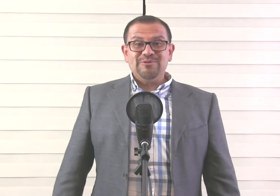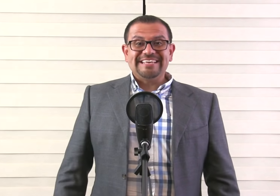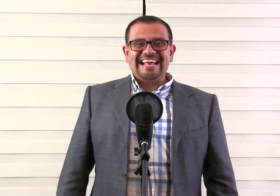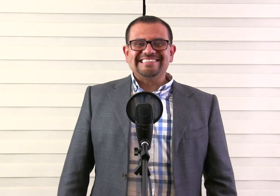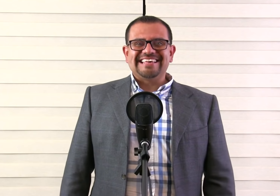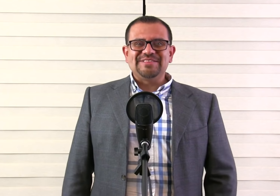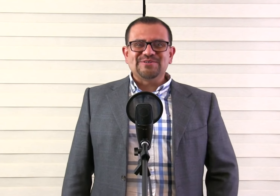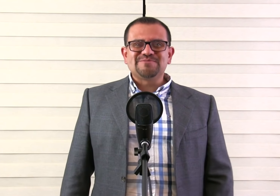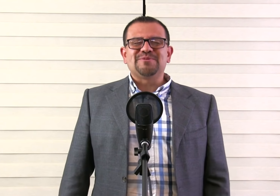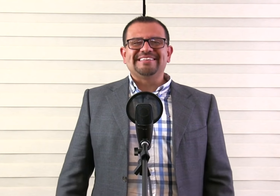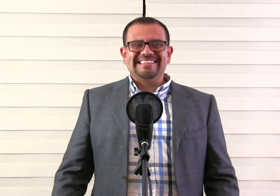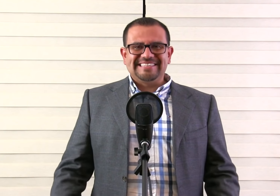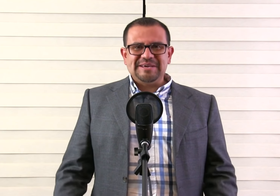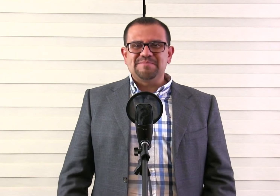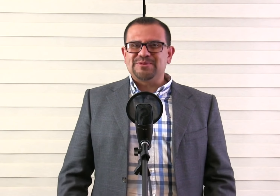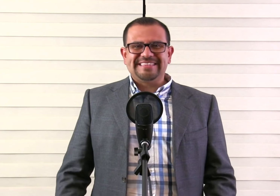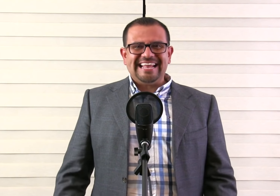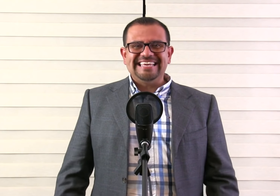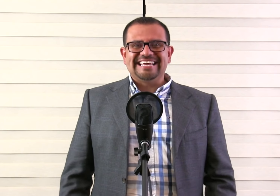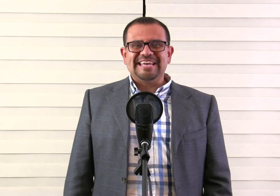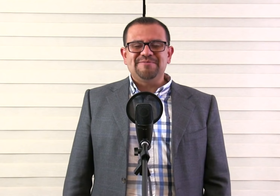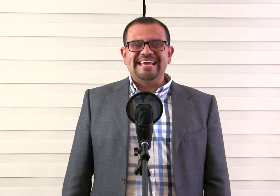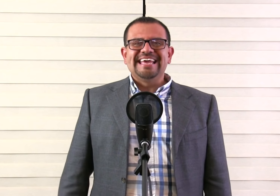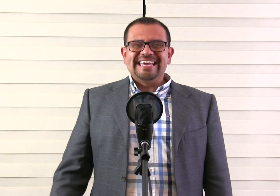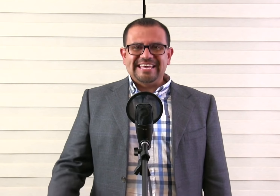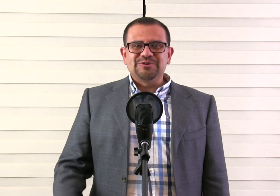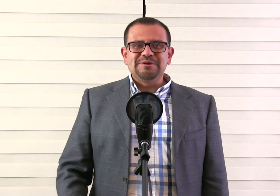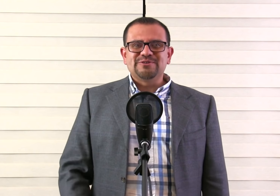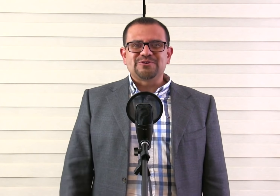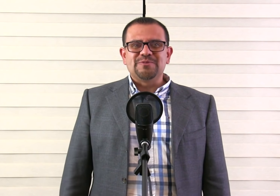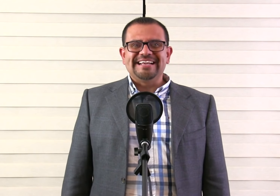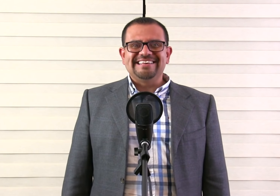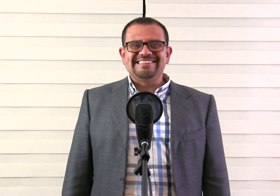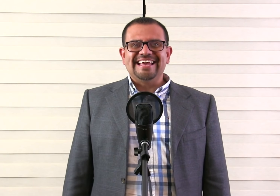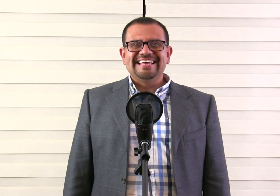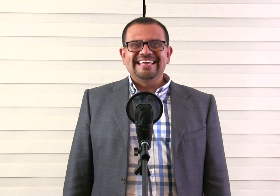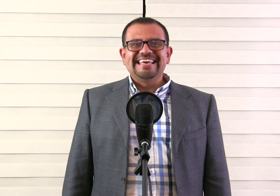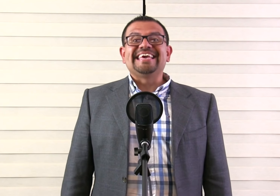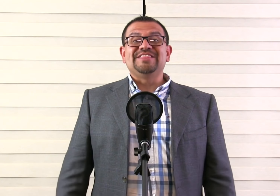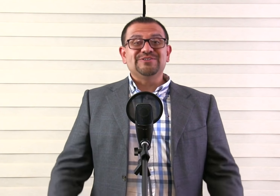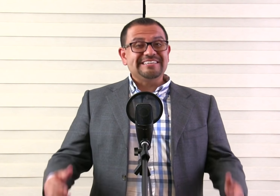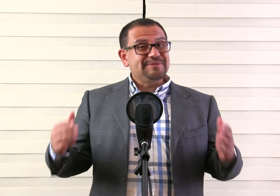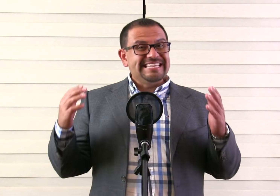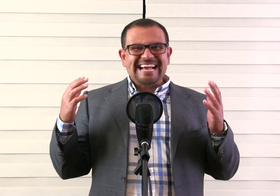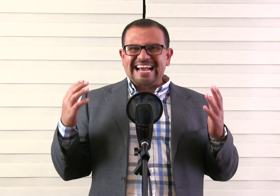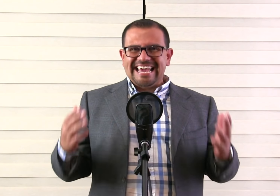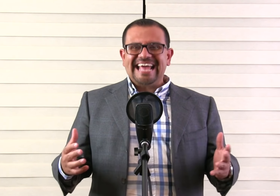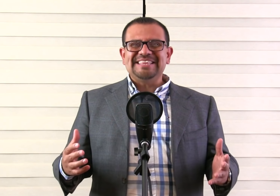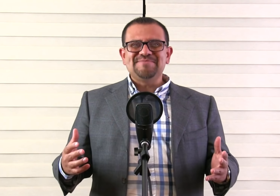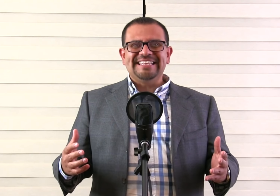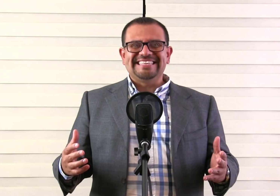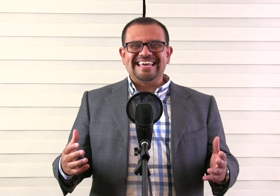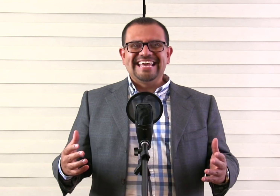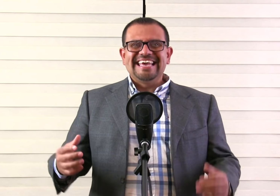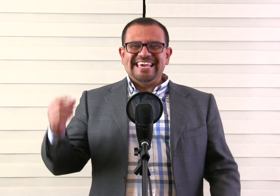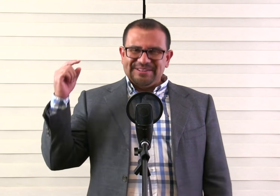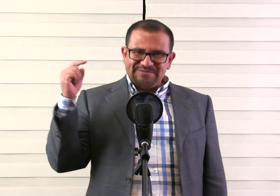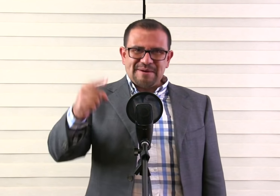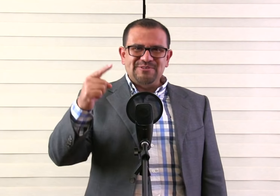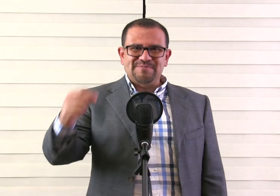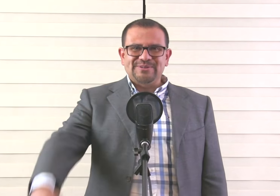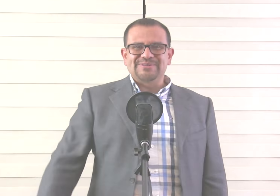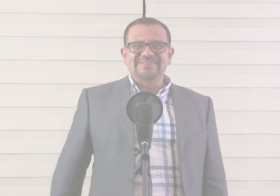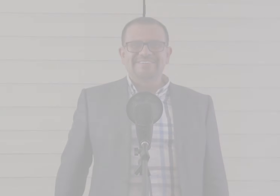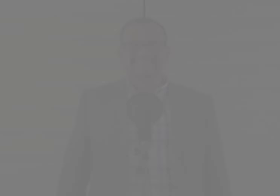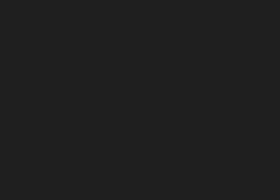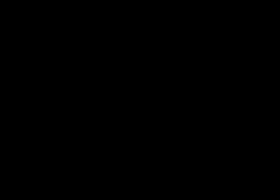damos gracias a dios por este tiempo tan increíble que tuvimos como iglesia que dios les bendiga grandemente y